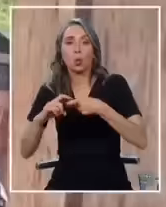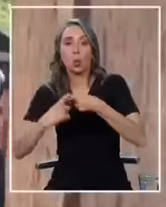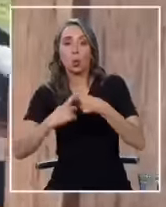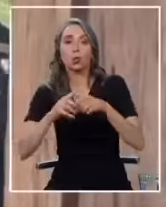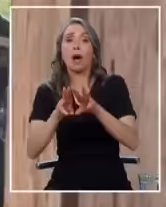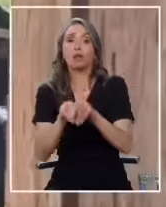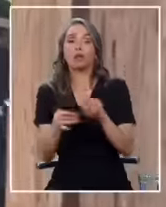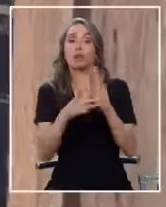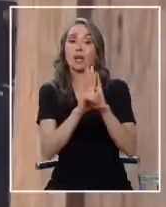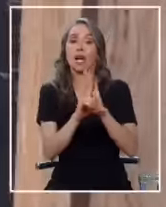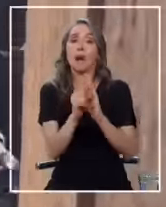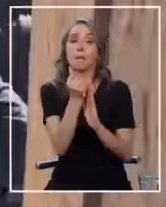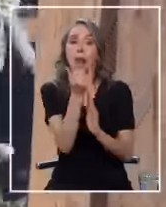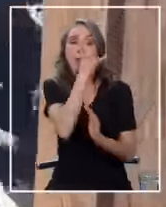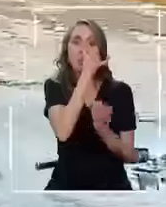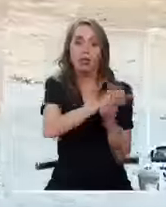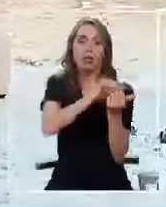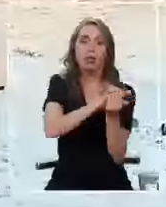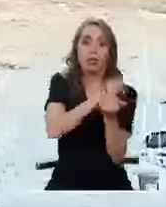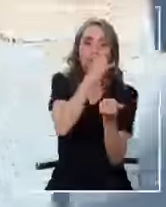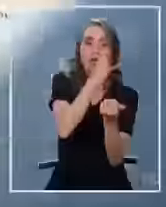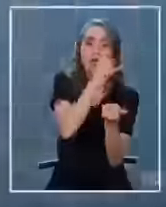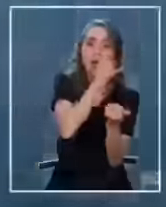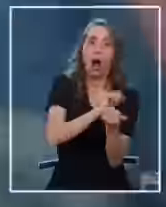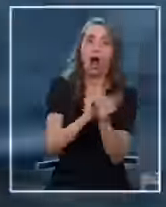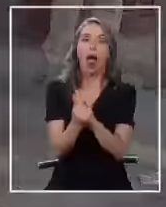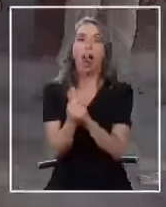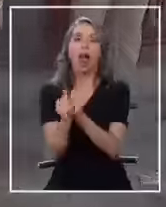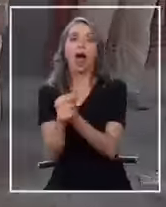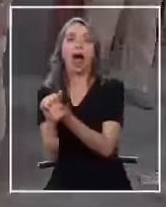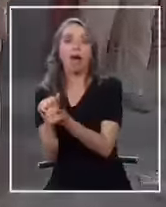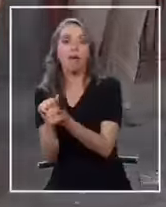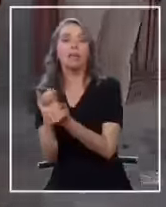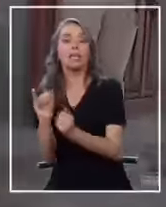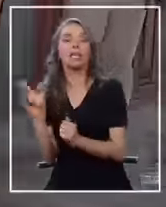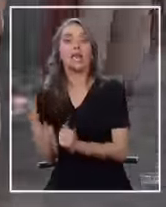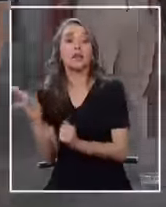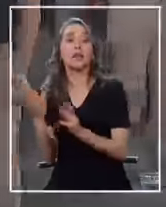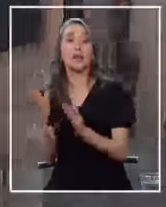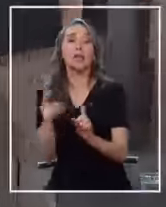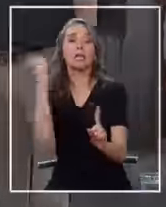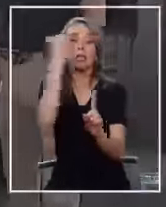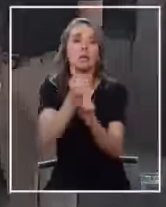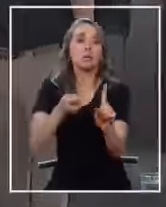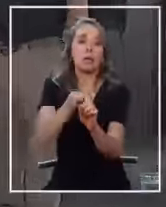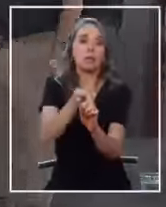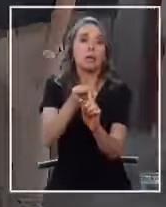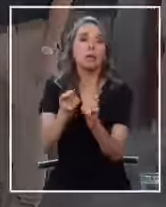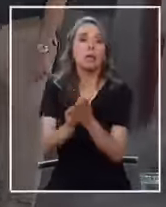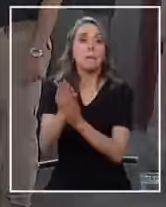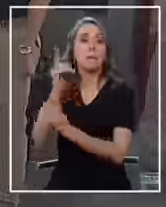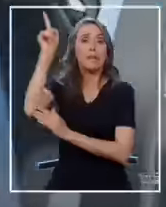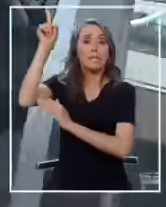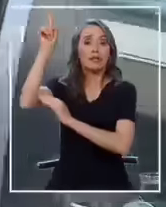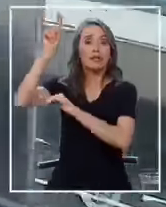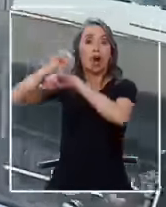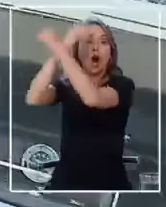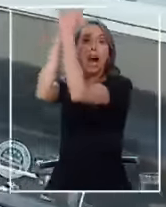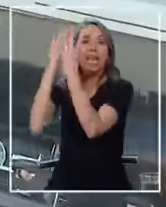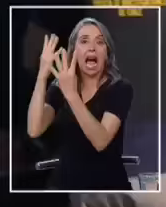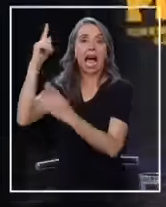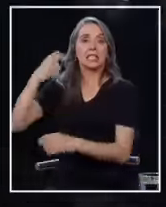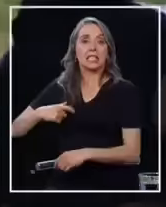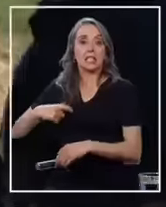lavado de dinero. Y no se descarta en la investigación su participación en homicidios. Inicios en una cárcel que se expandieron a dos